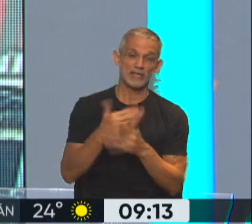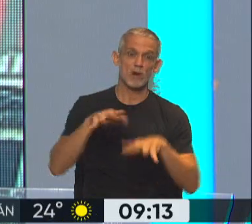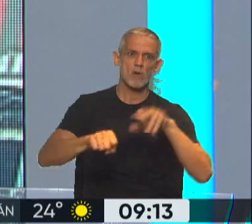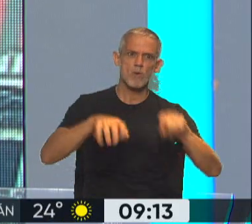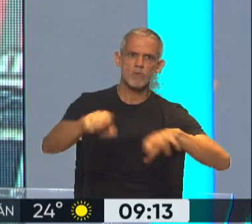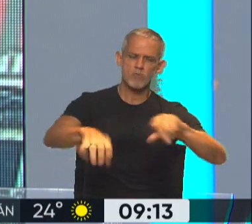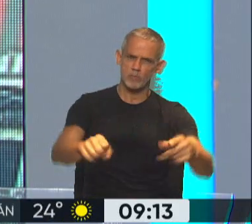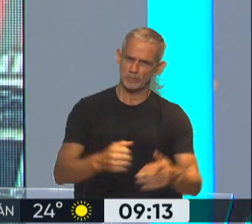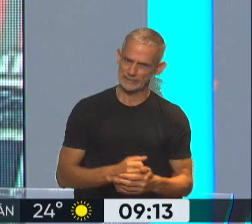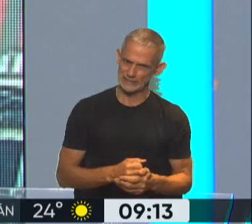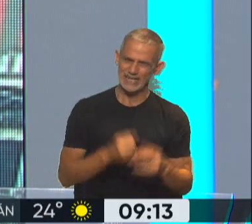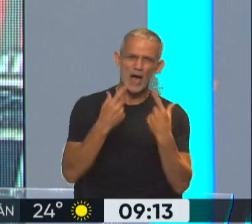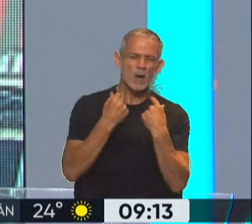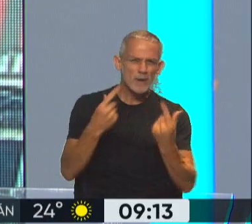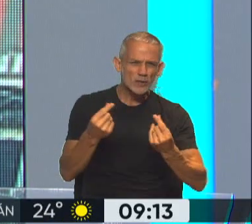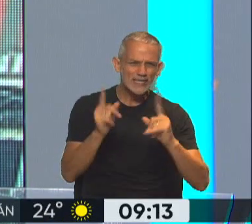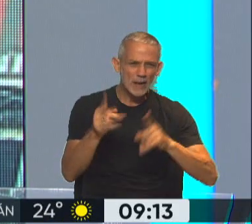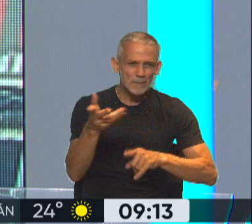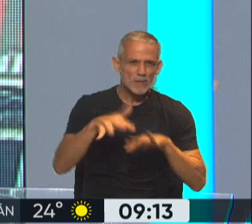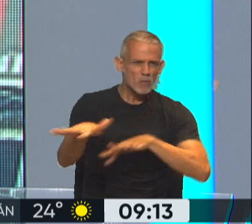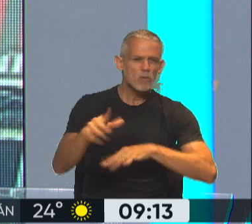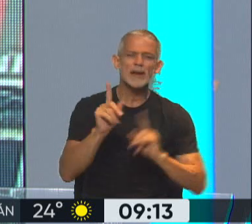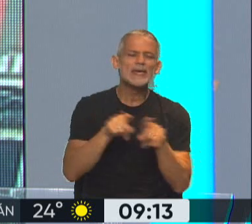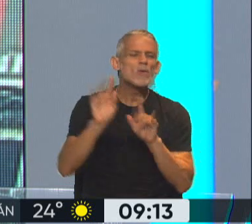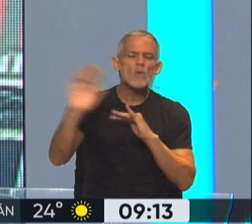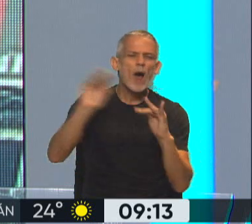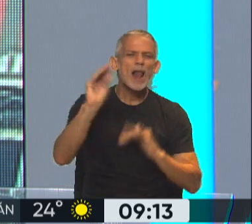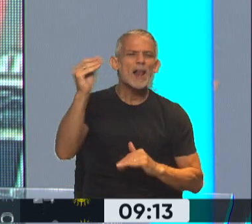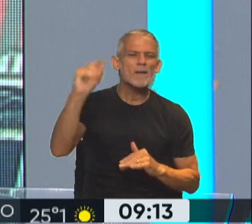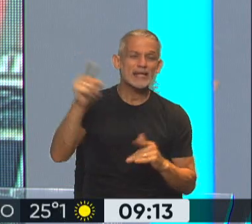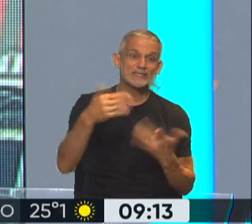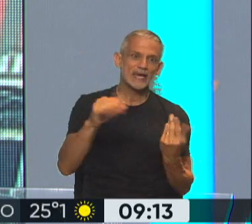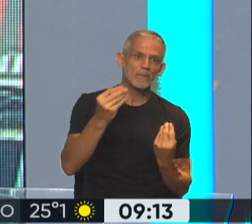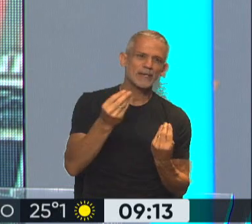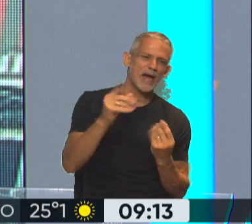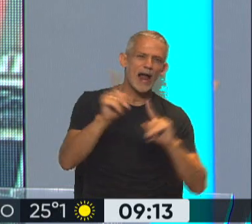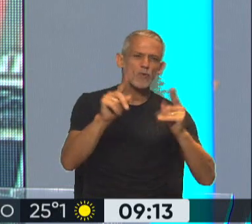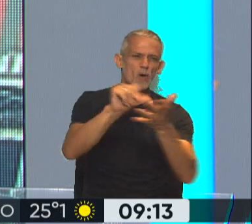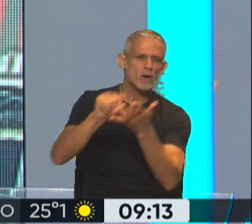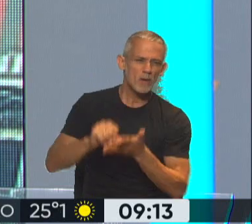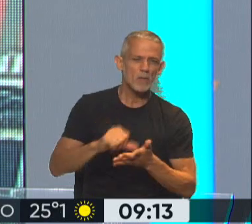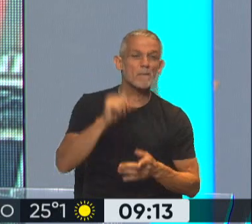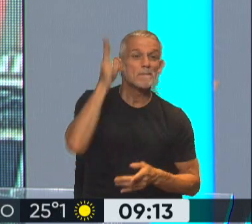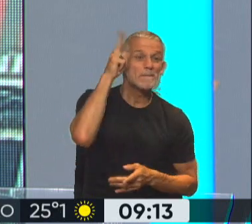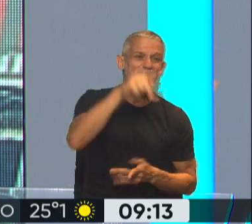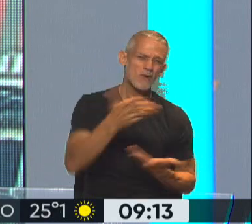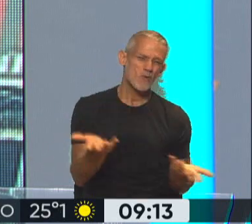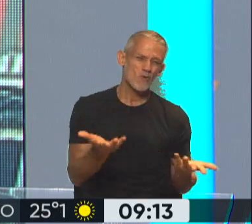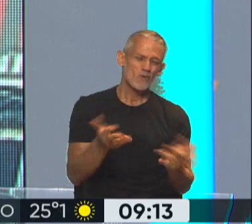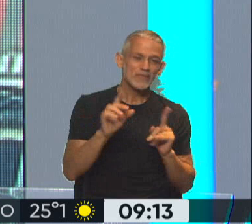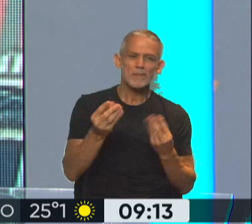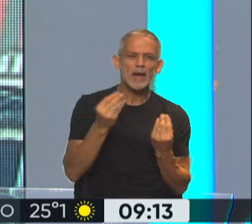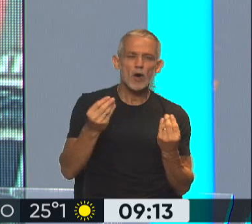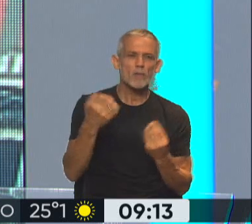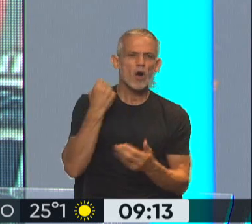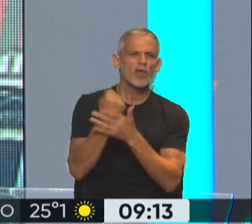esta protesta que se planeó también se relaciona con lo que sucedió en Brasil con lo que está sucediendo en algunas partes de Perú y cómo se